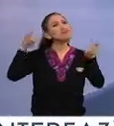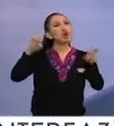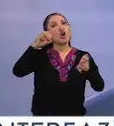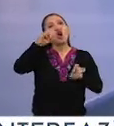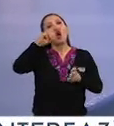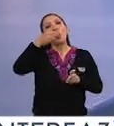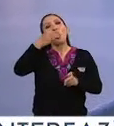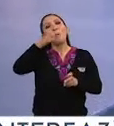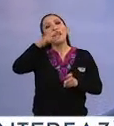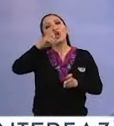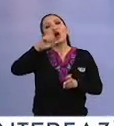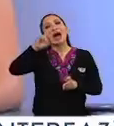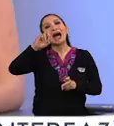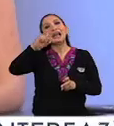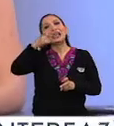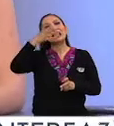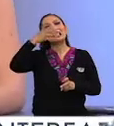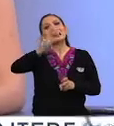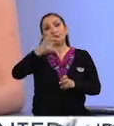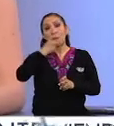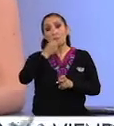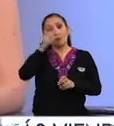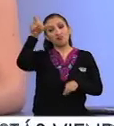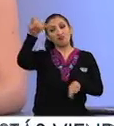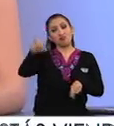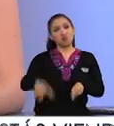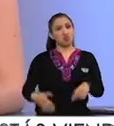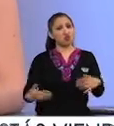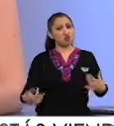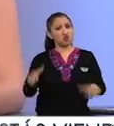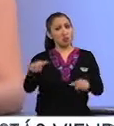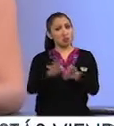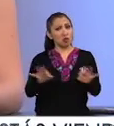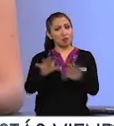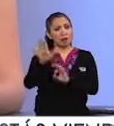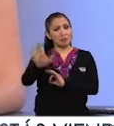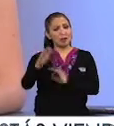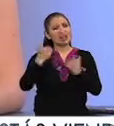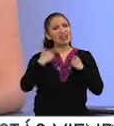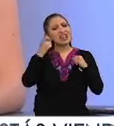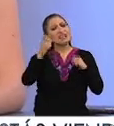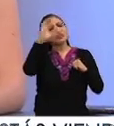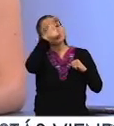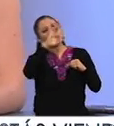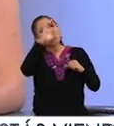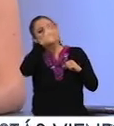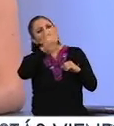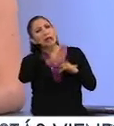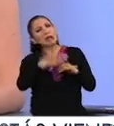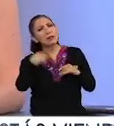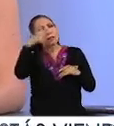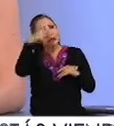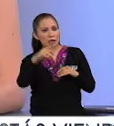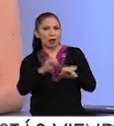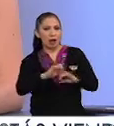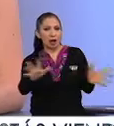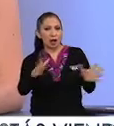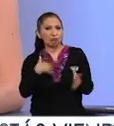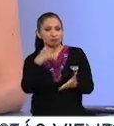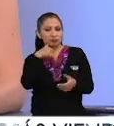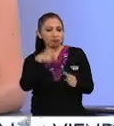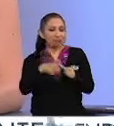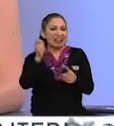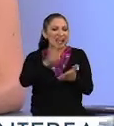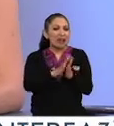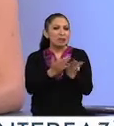Homero Aridgis, un personaje pues verdaderamente fundamental para entender la cultura de nuestro país y por supuesto las